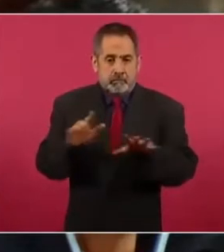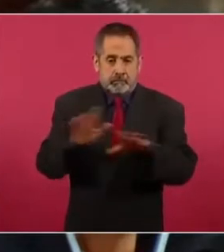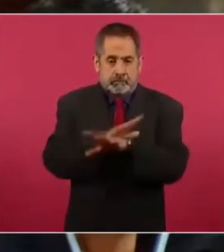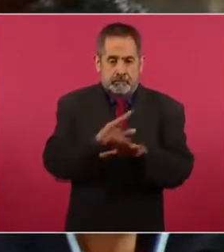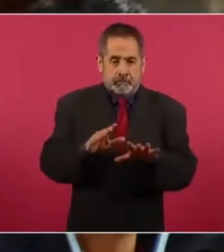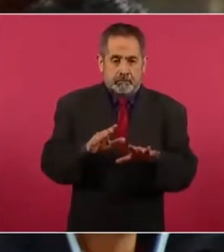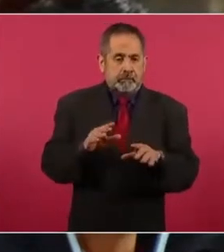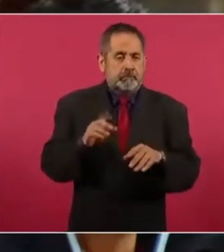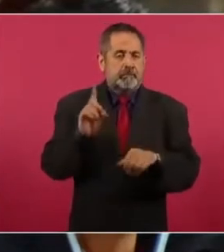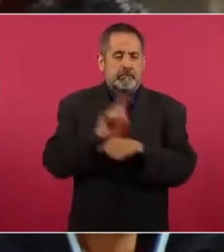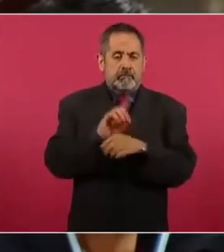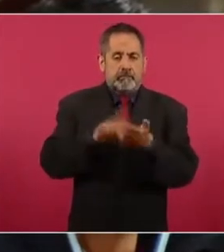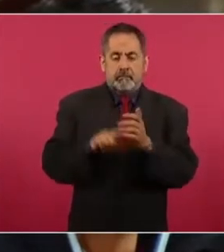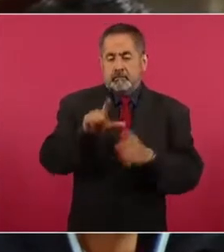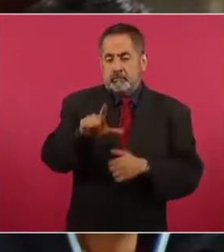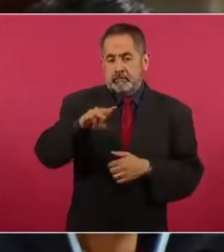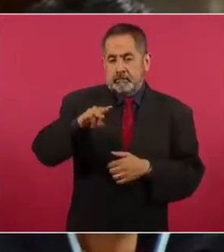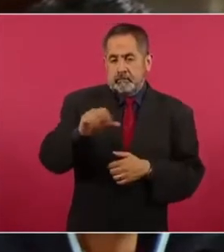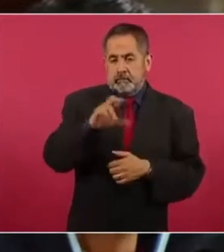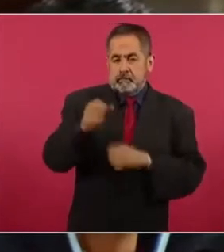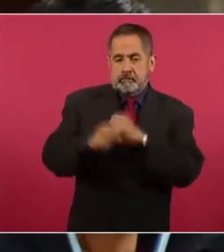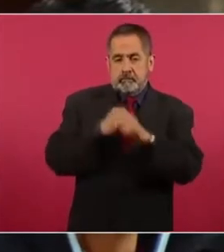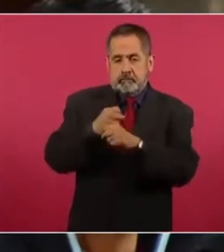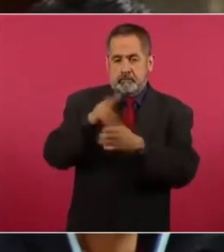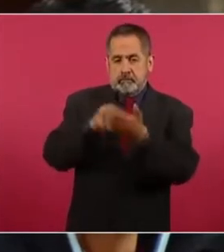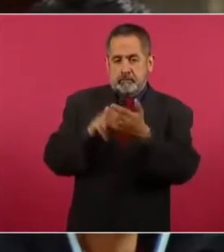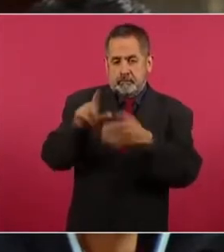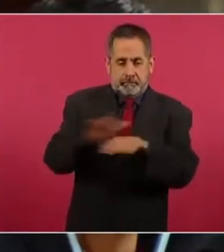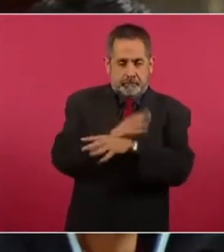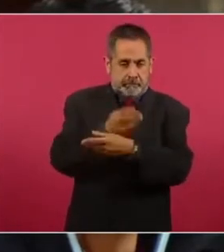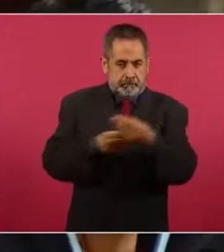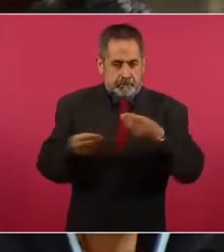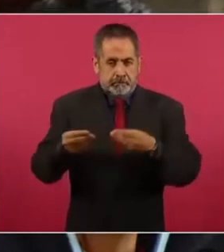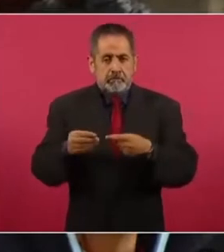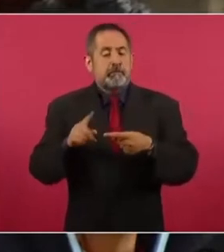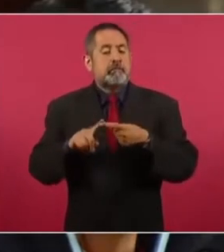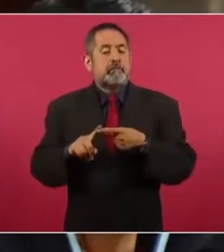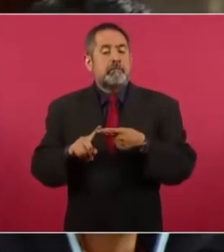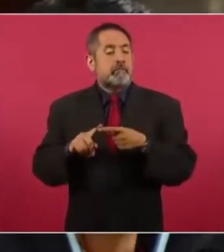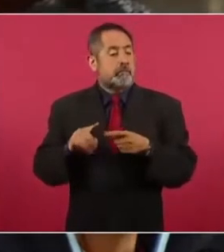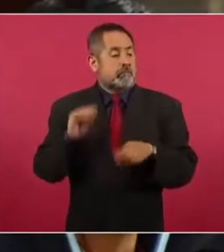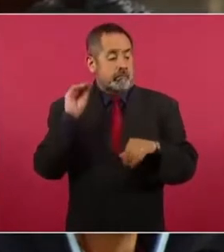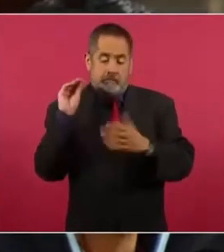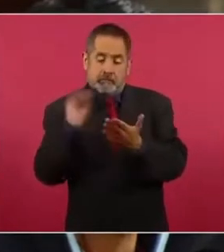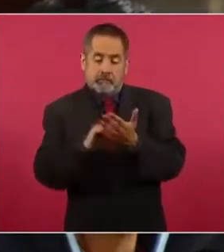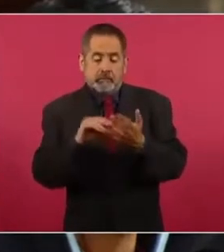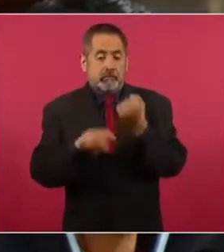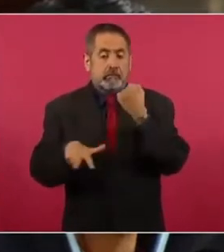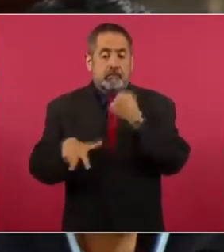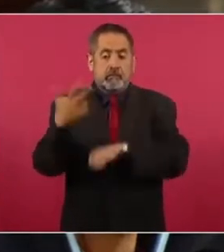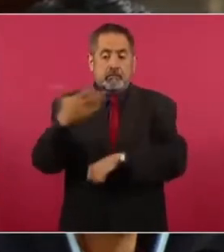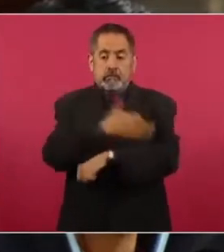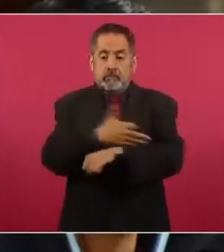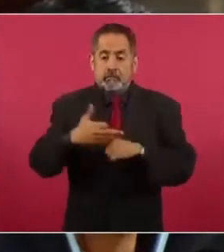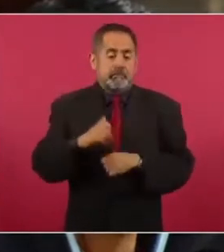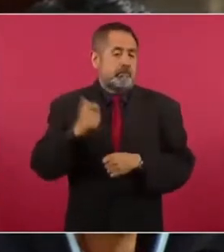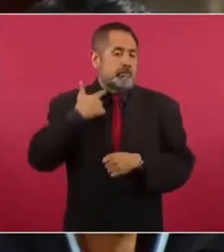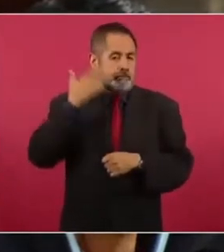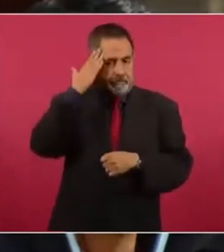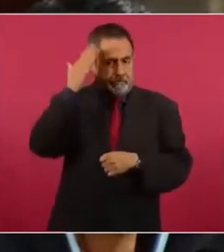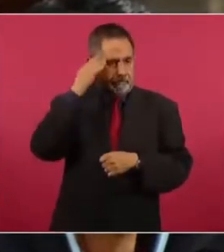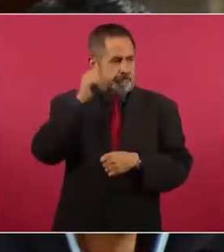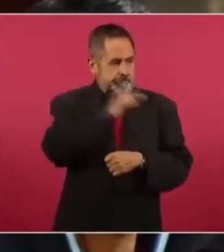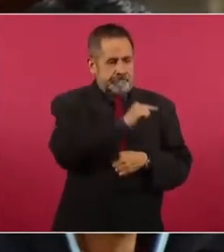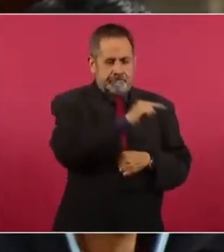el 17 de marzo de 2020 y en la carpeta se incluyó a 13 familiares directos del ex líder